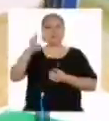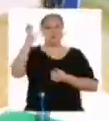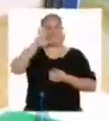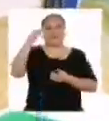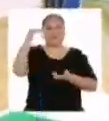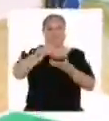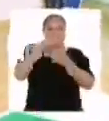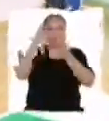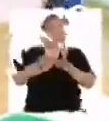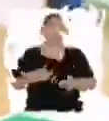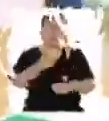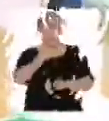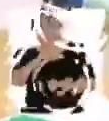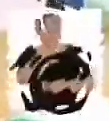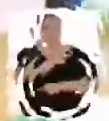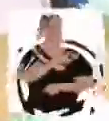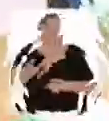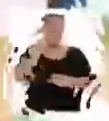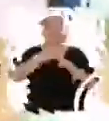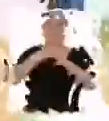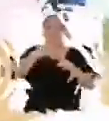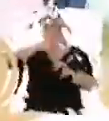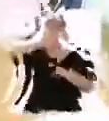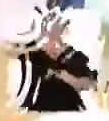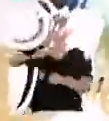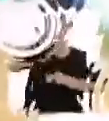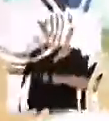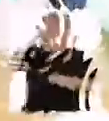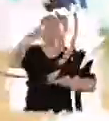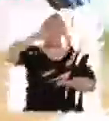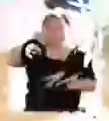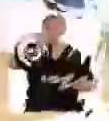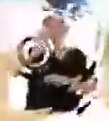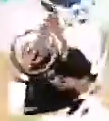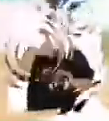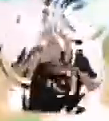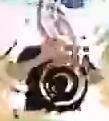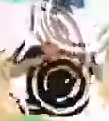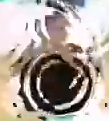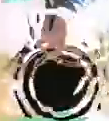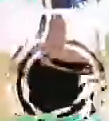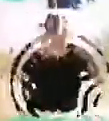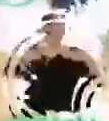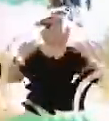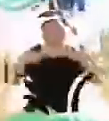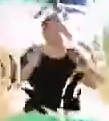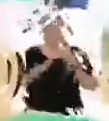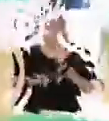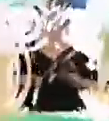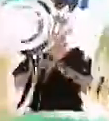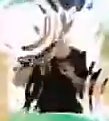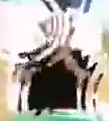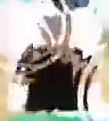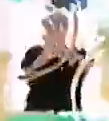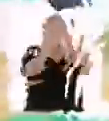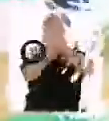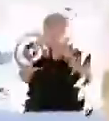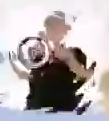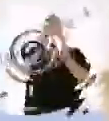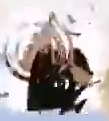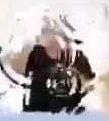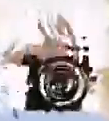Hola estudiantes de tercera secundaria, soy Jonathan Hernández y estoy muy contento de volvernos a encontrar en una nueva actividad de Aprendo en